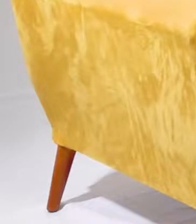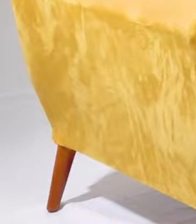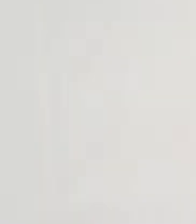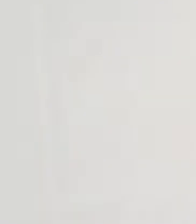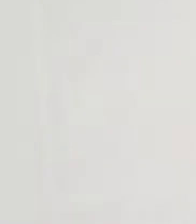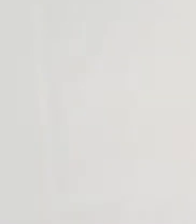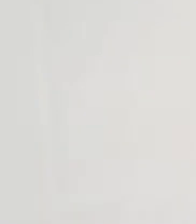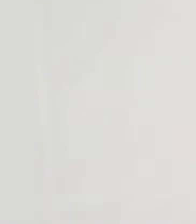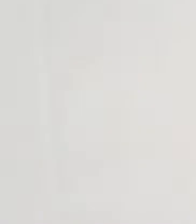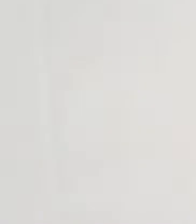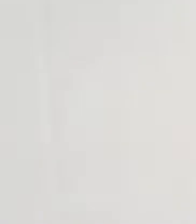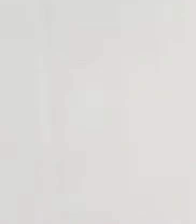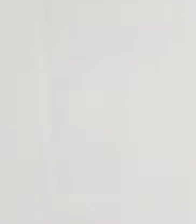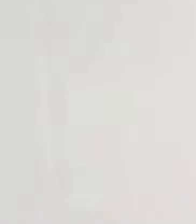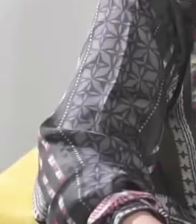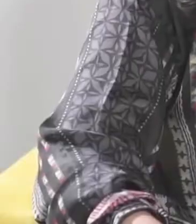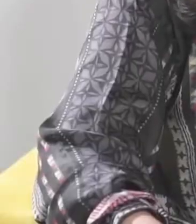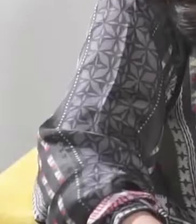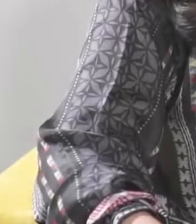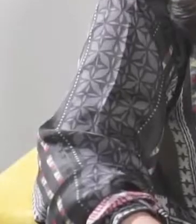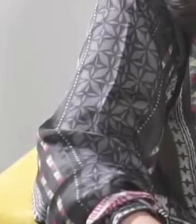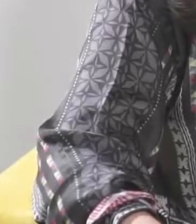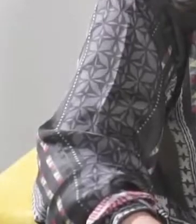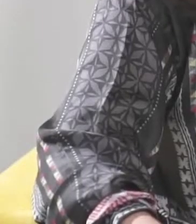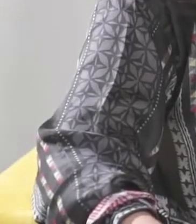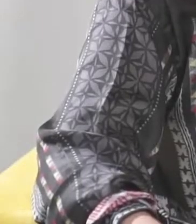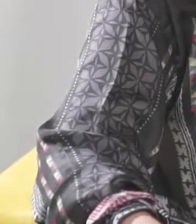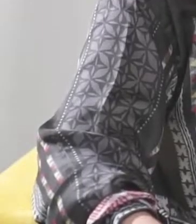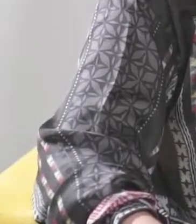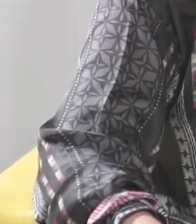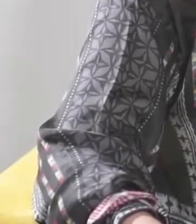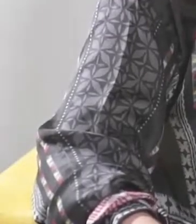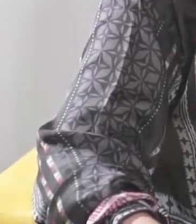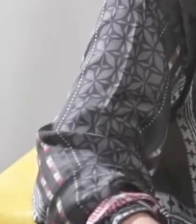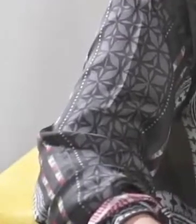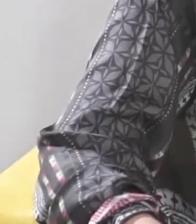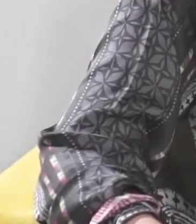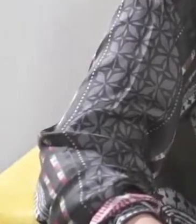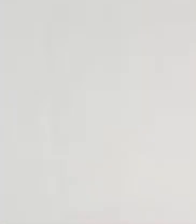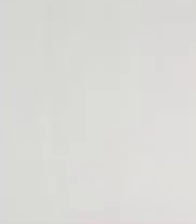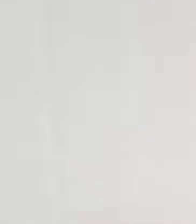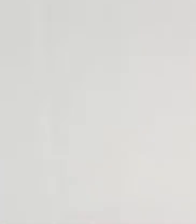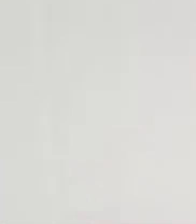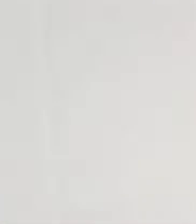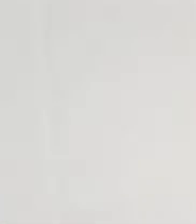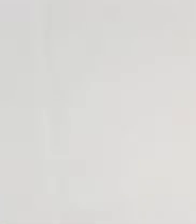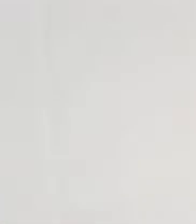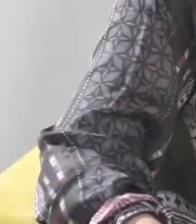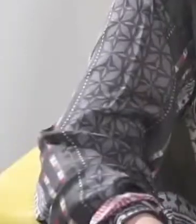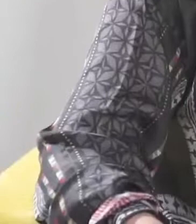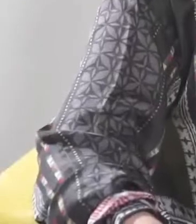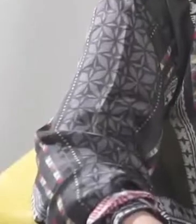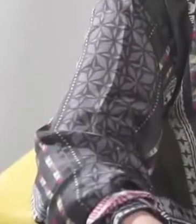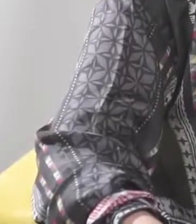les atiendan a largo plazo sus necesidades. O sea que el costo de atender esta violencia sexual es mayor enorme que el costo de prevenirla. Obvio. Y aún así,